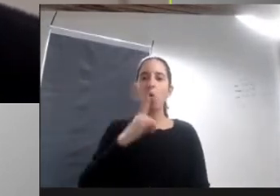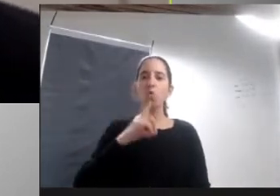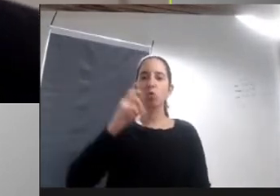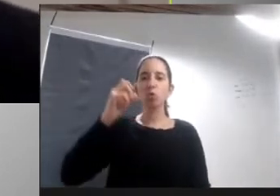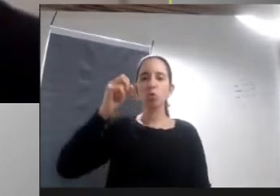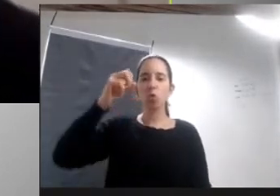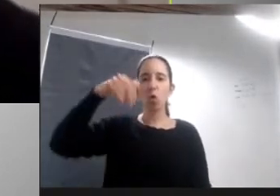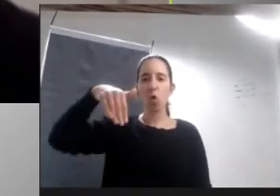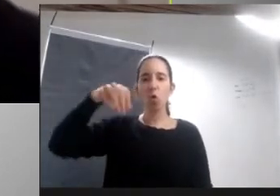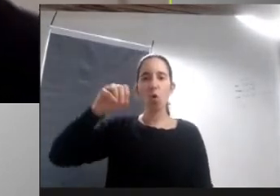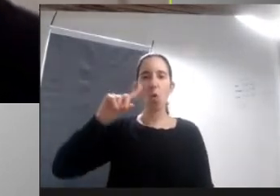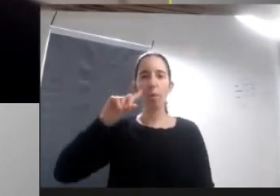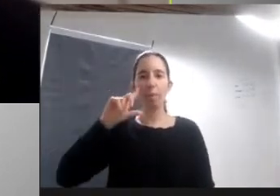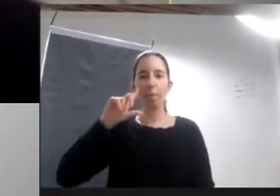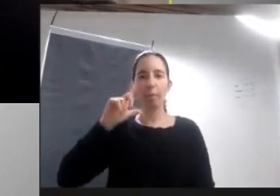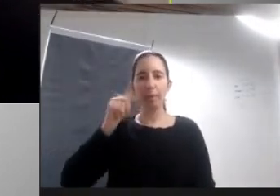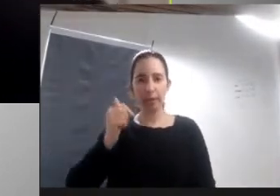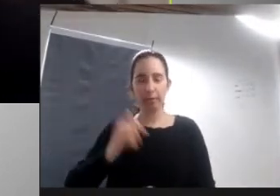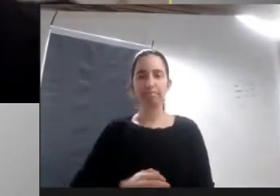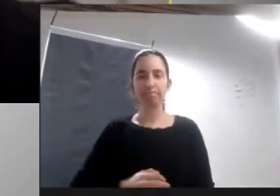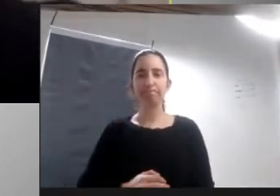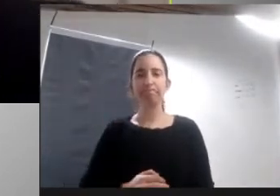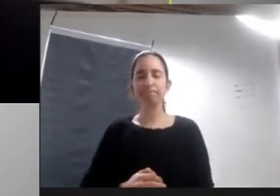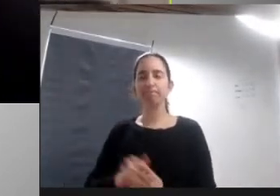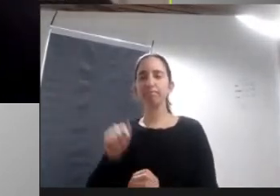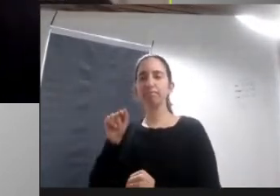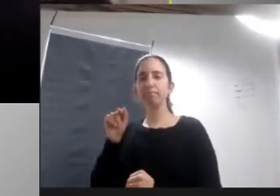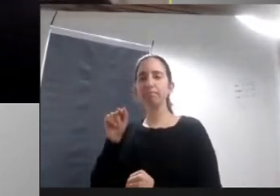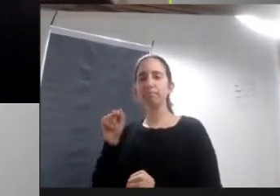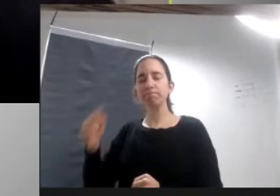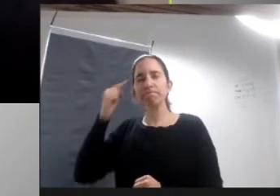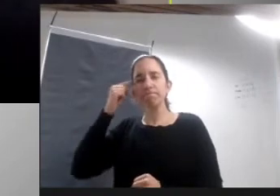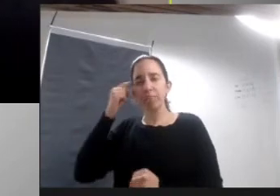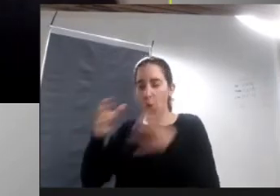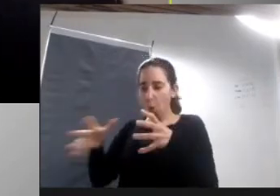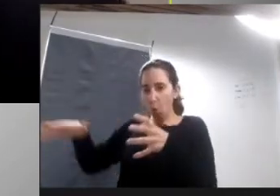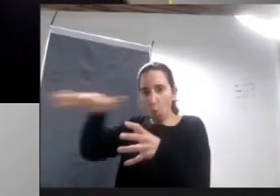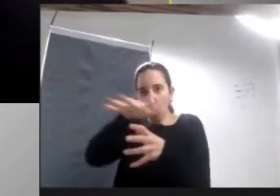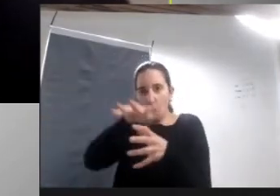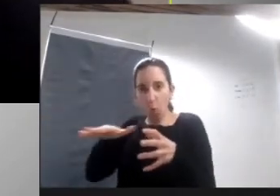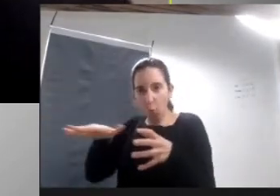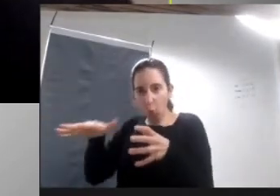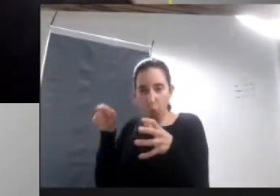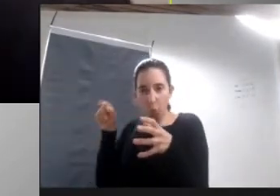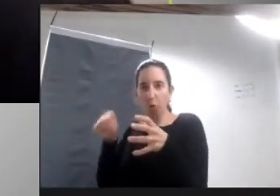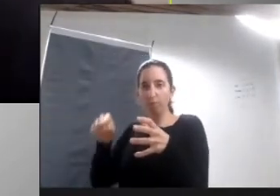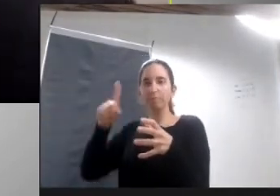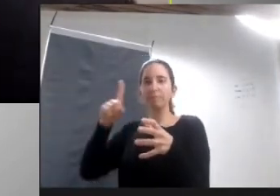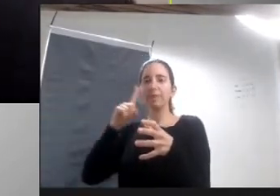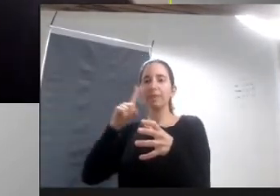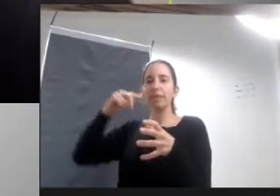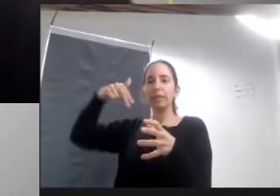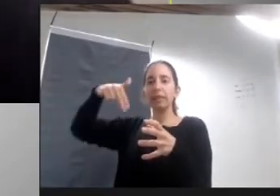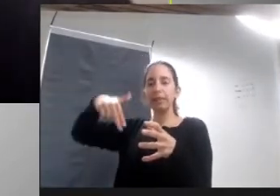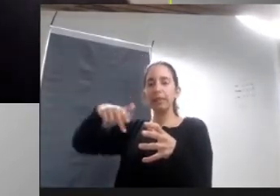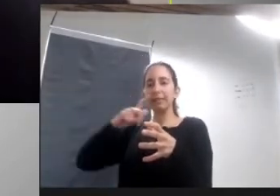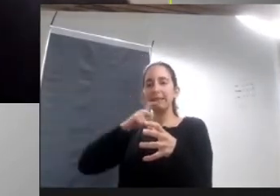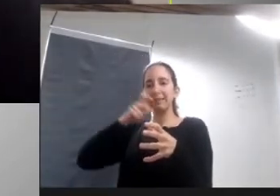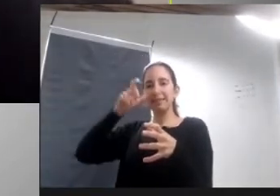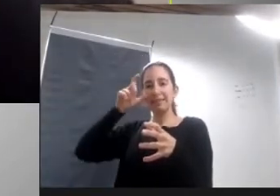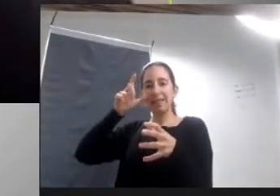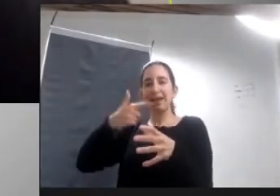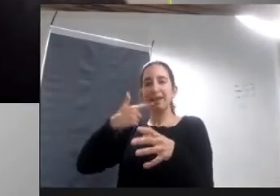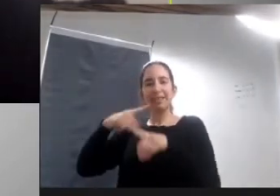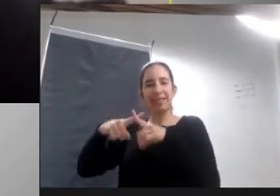El movimiento intersex sostiene a rajatabla que cualquier tipo de intervención